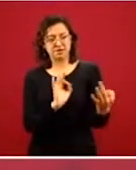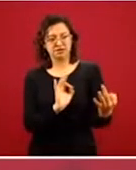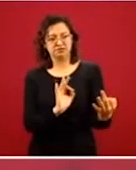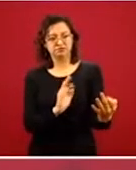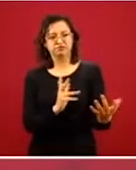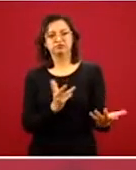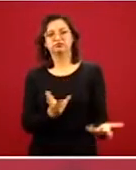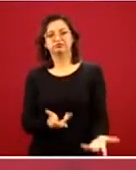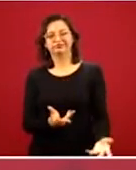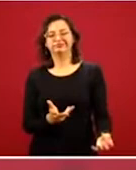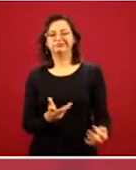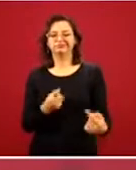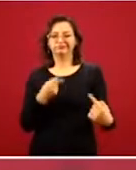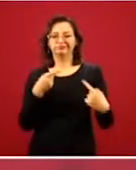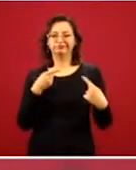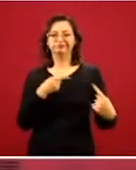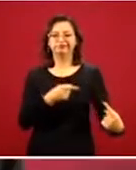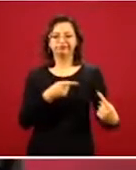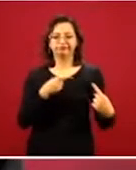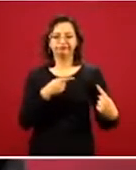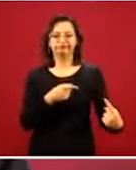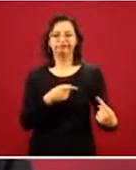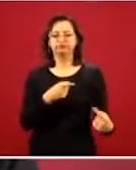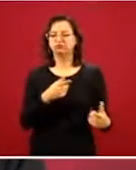resistencias, pero va